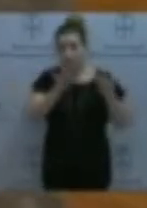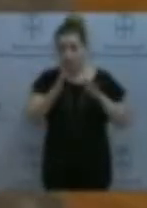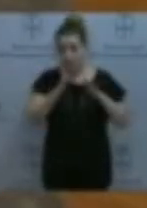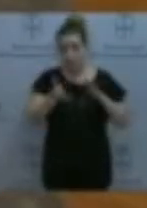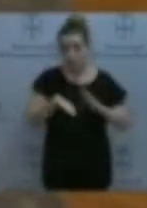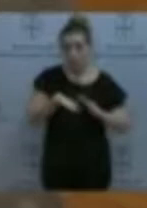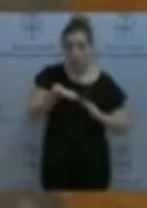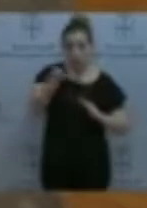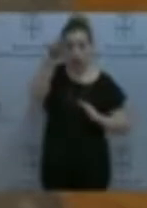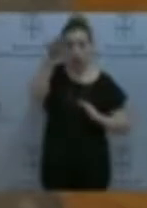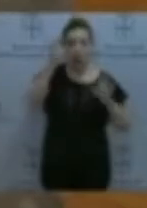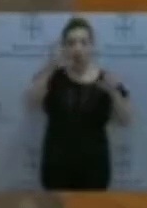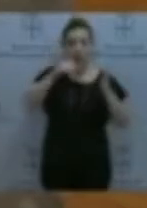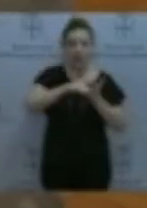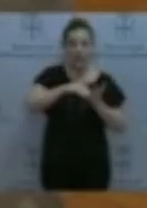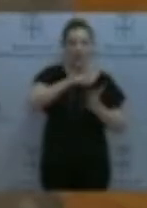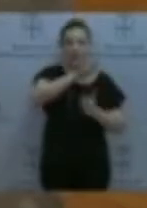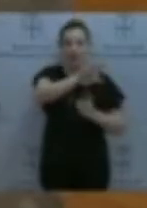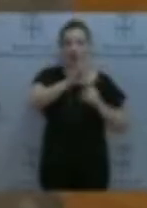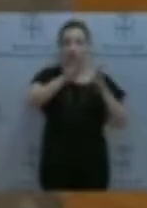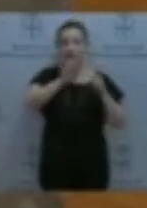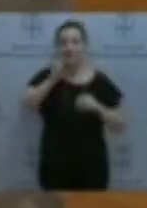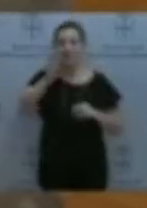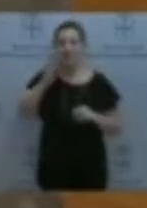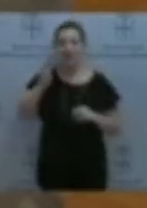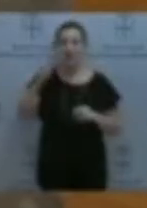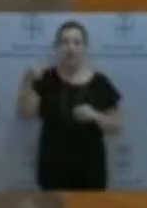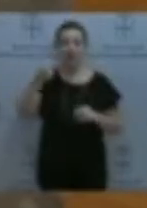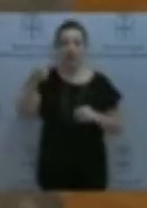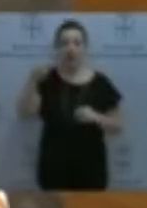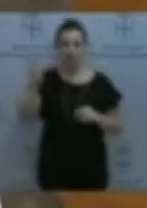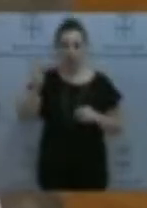gigavatios hora, que fue cubierta con una